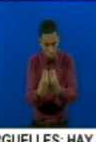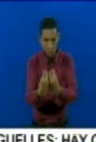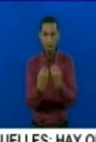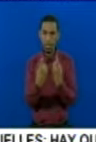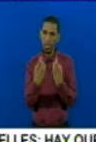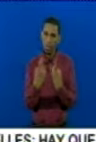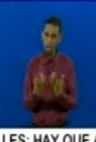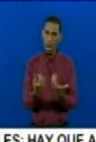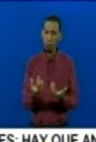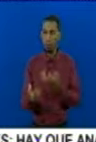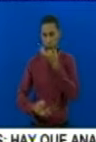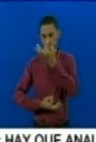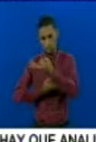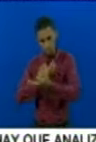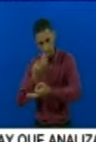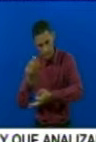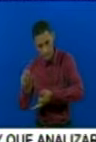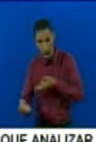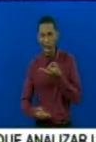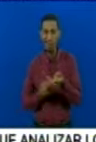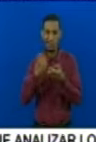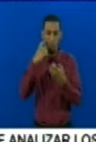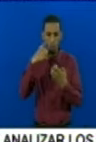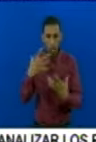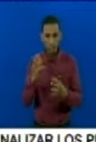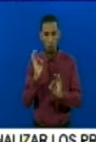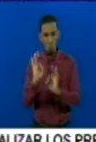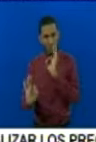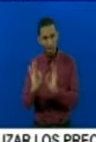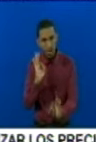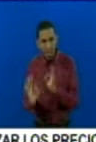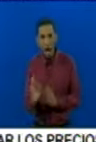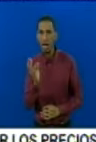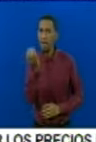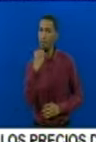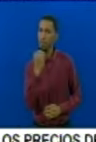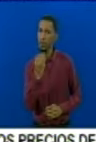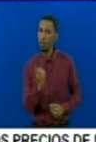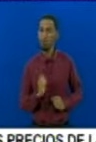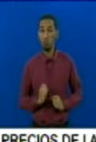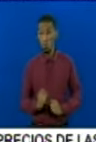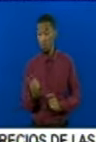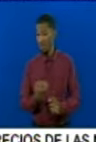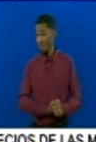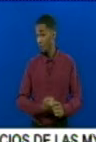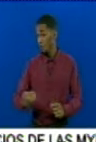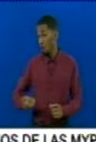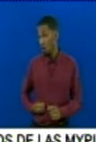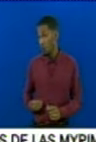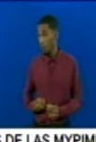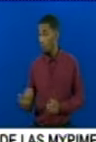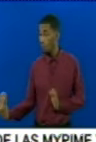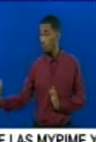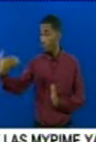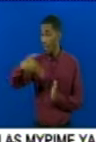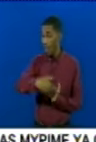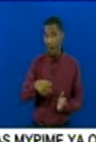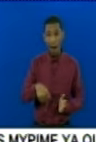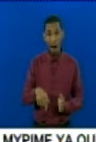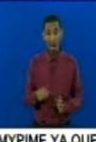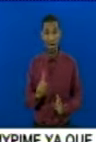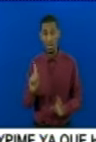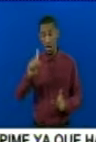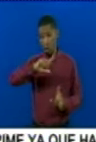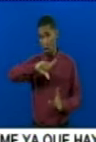conciencia de la importancia de proteger estos recursos que con tanto esfuerzo y a tan alto costo la dirección del